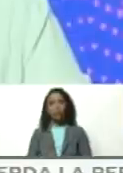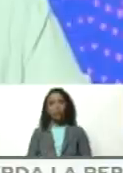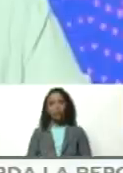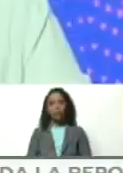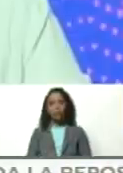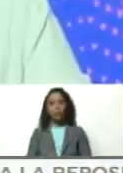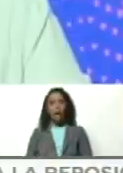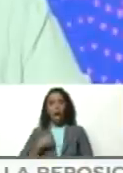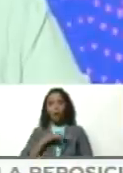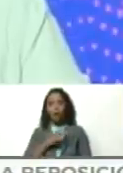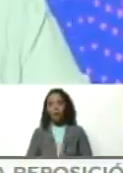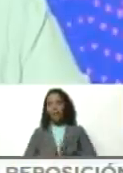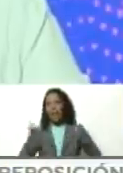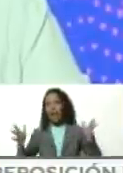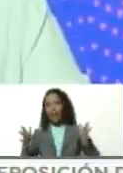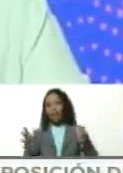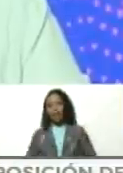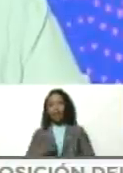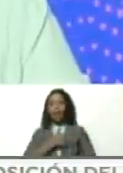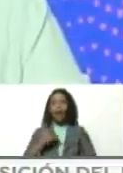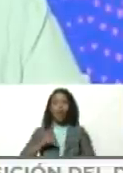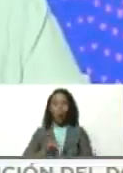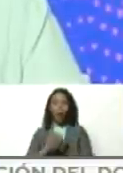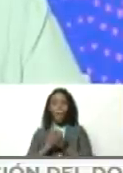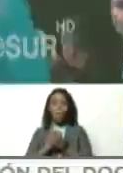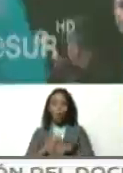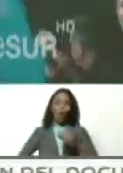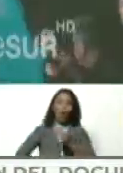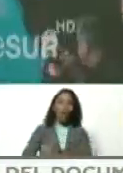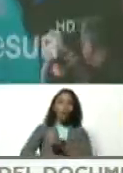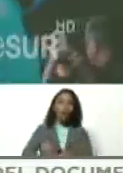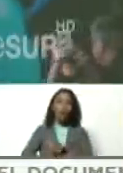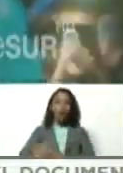a nuestro gran y querido amigo Diego Armando Maradona.